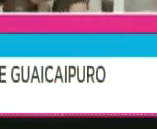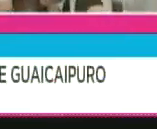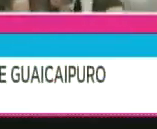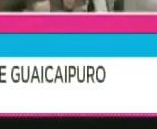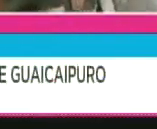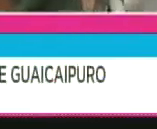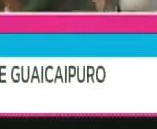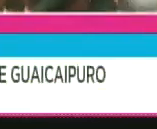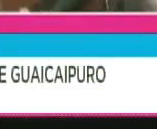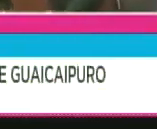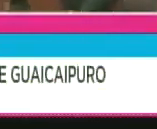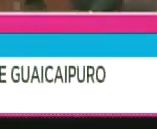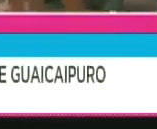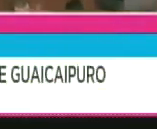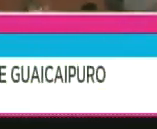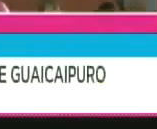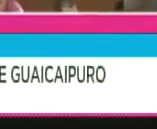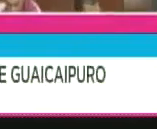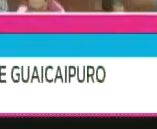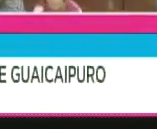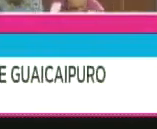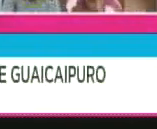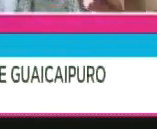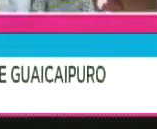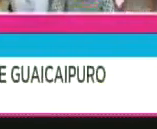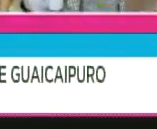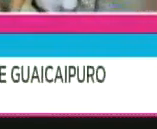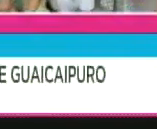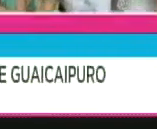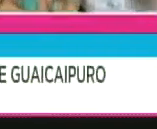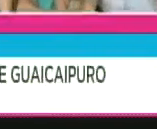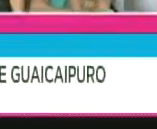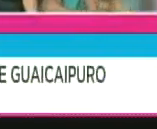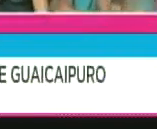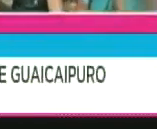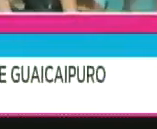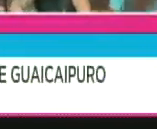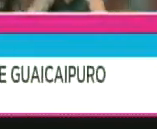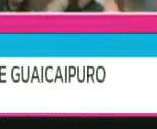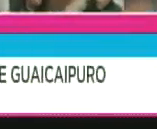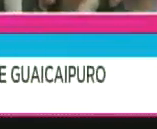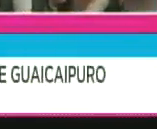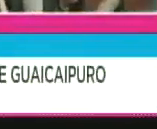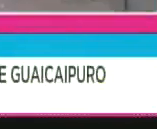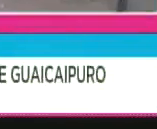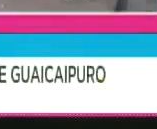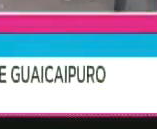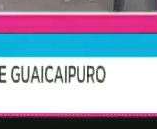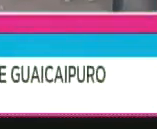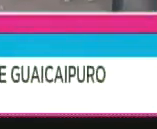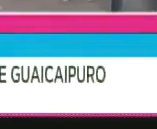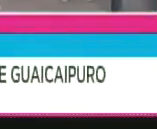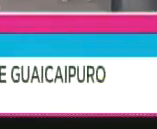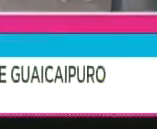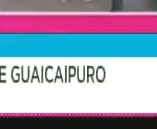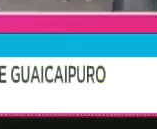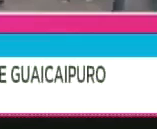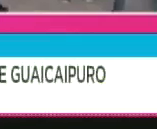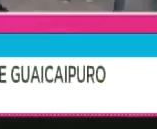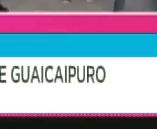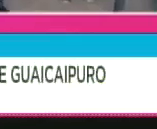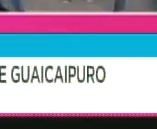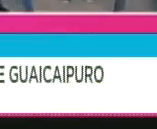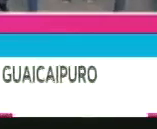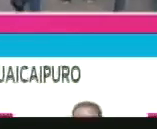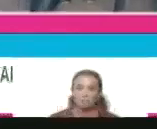cuando llegaron las fuerzas militares y policiales lo primero que hicieron fue ver un grupo